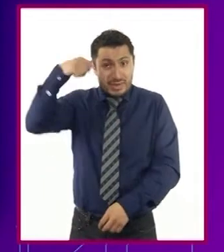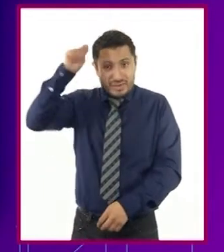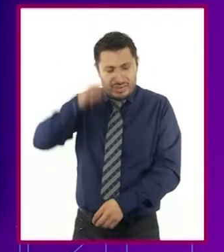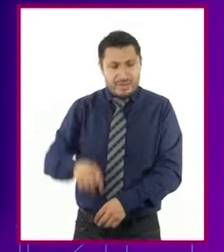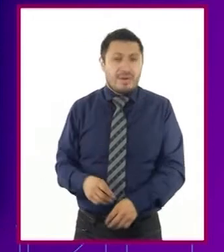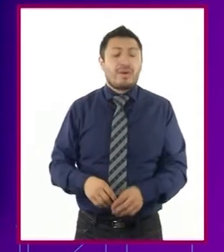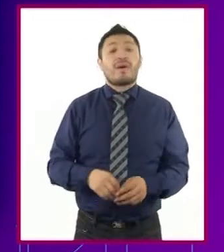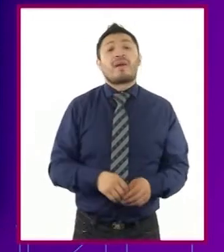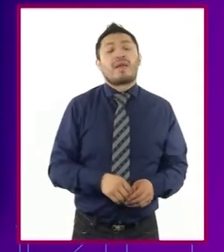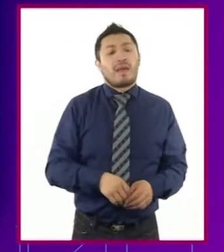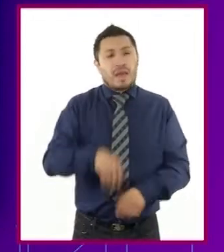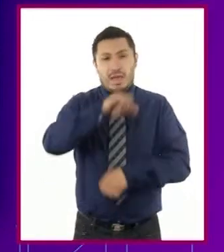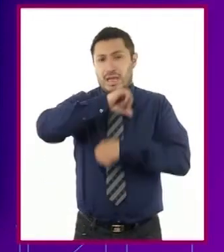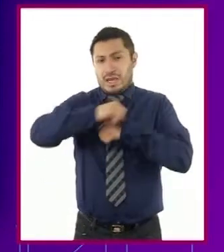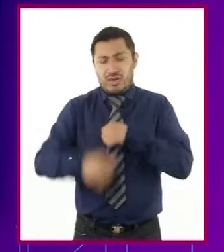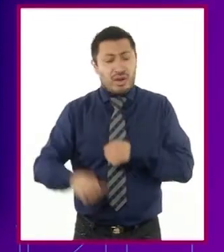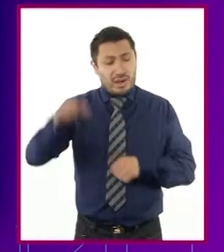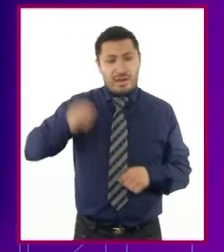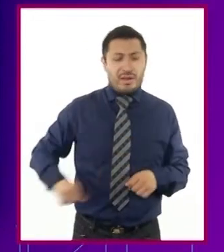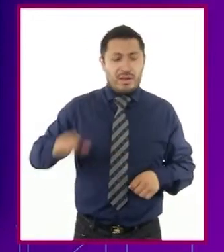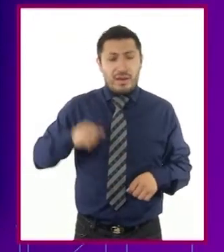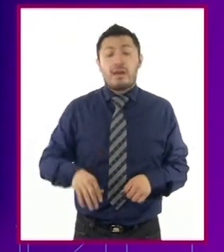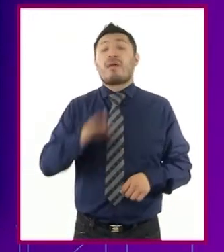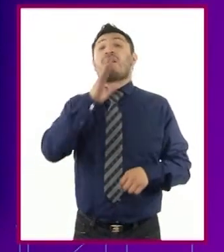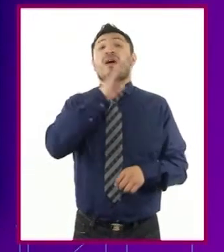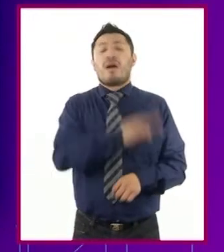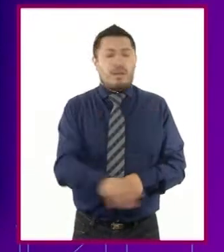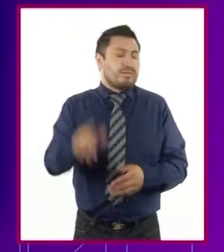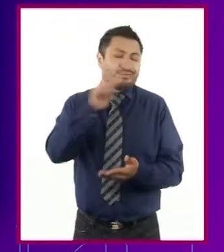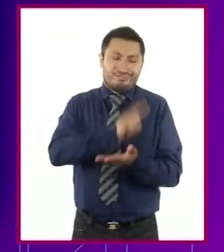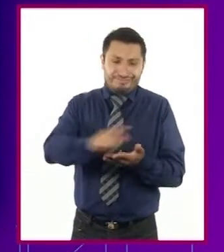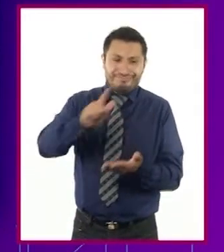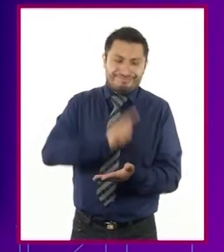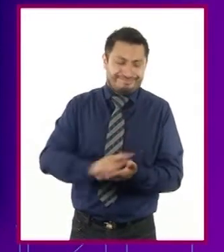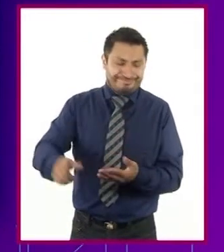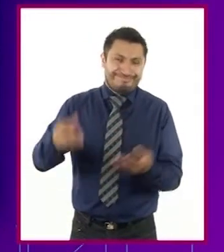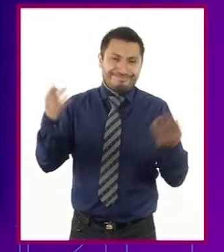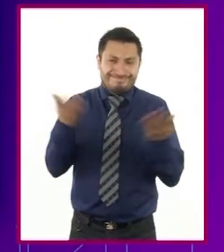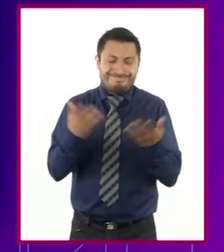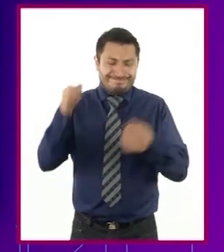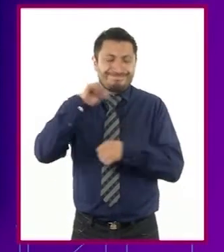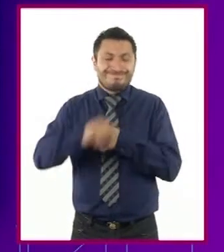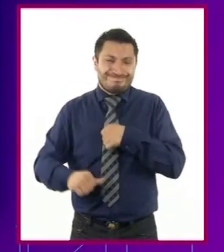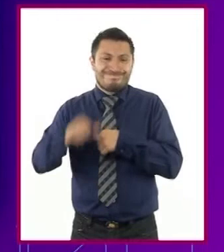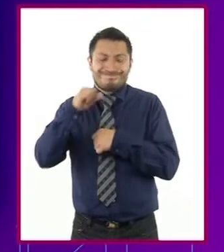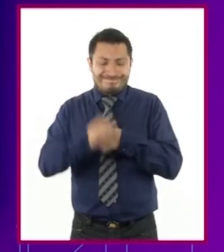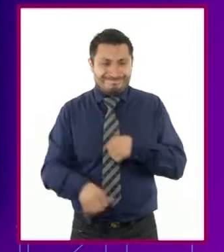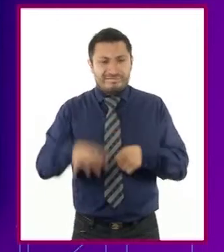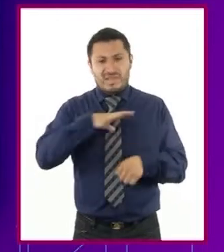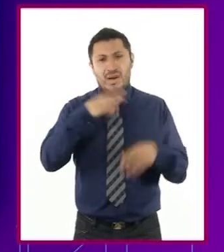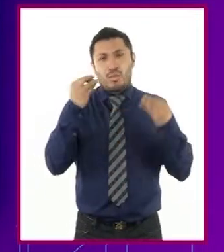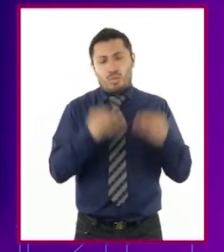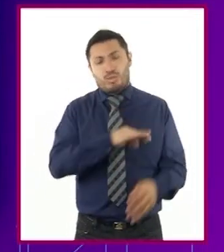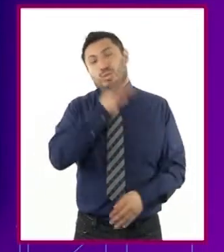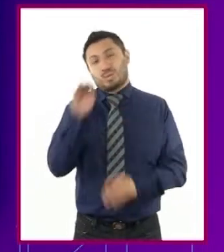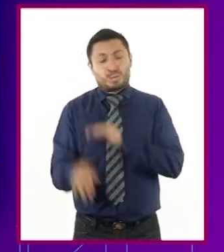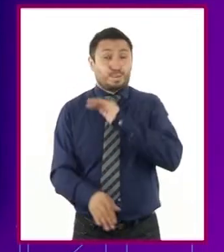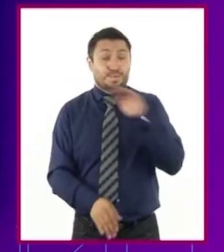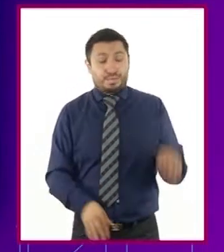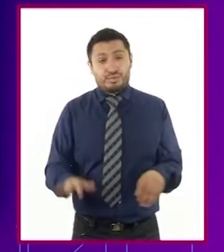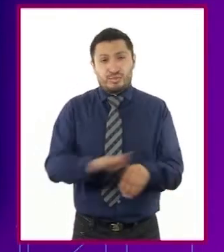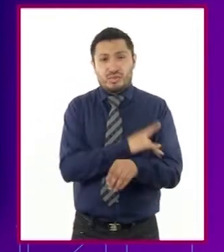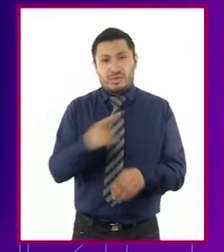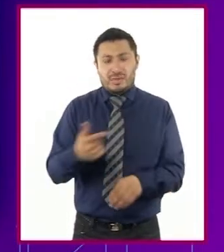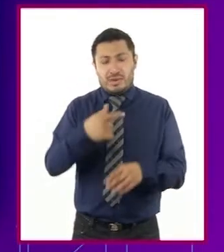cirugía. En aquella época, por las malas condiciones higiénicas en que se practicaban las cirugías, había muchos fallecimientos debido a